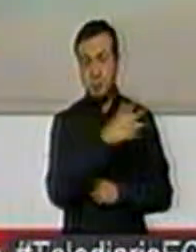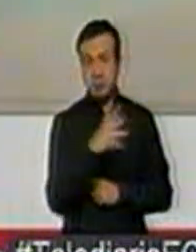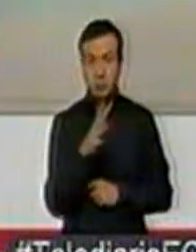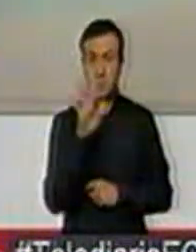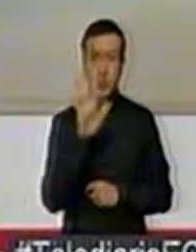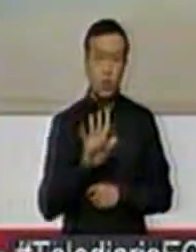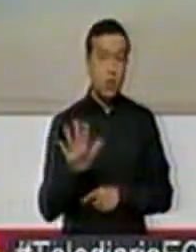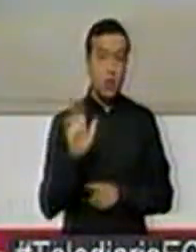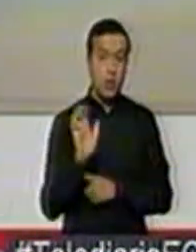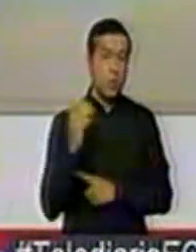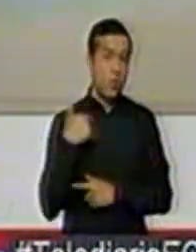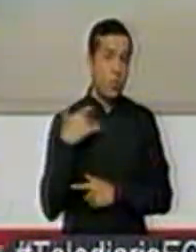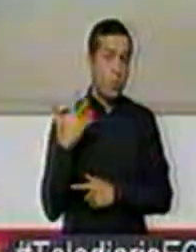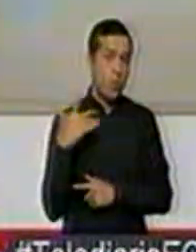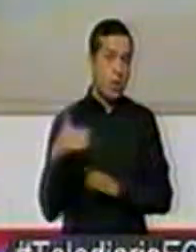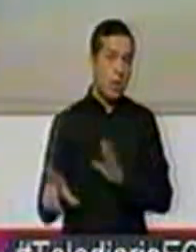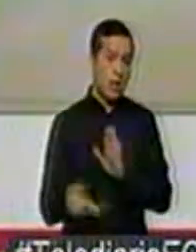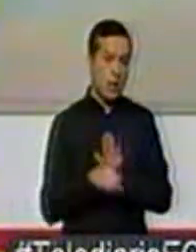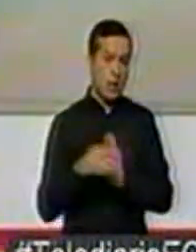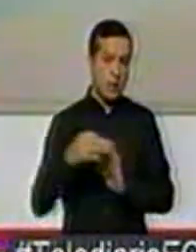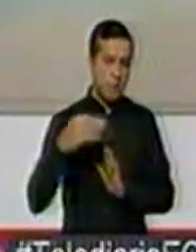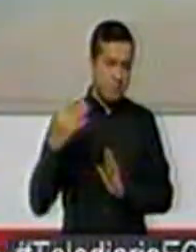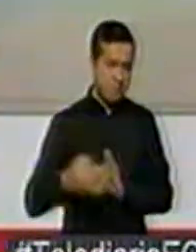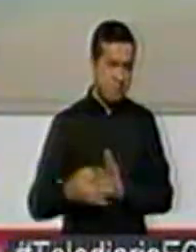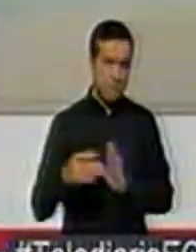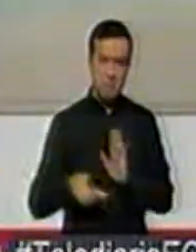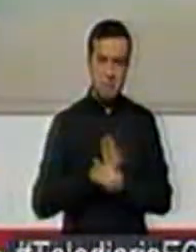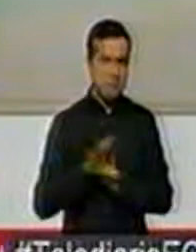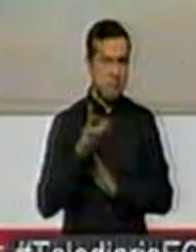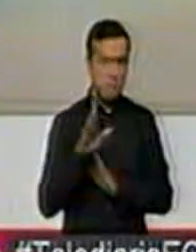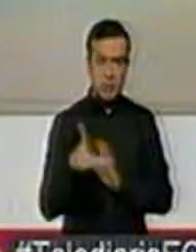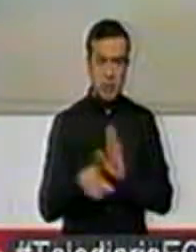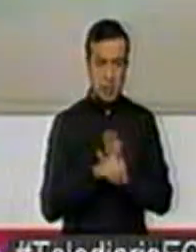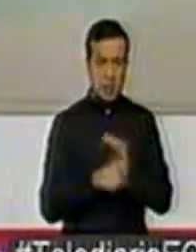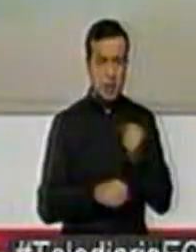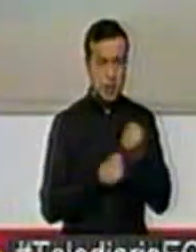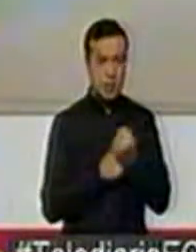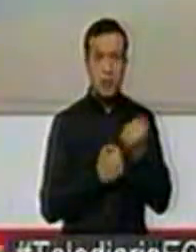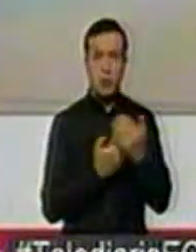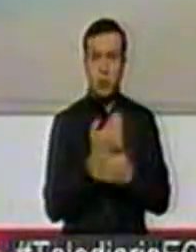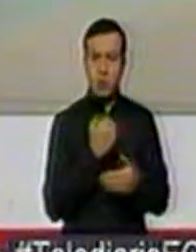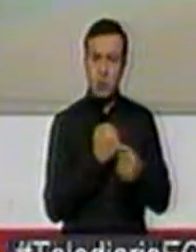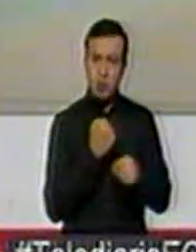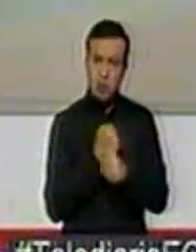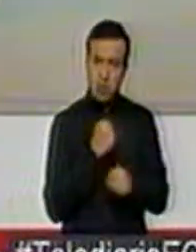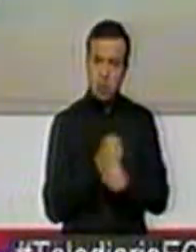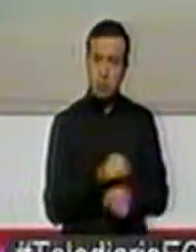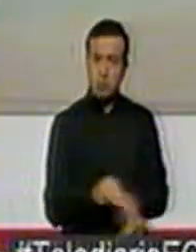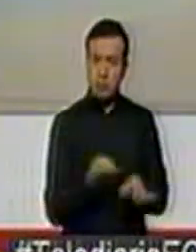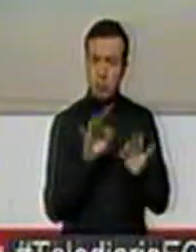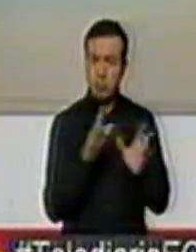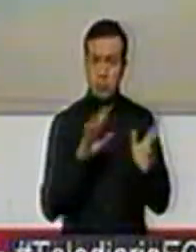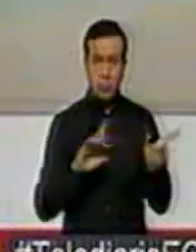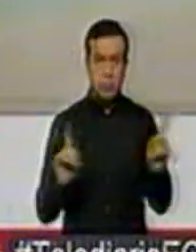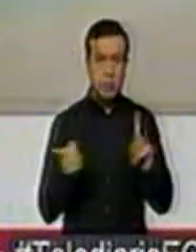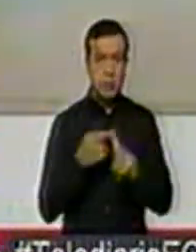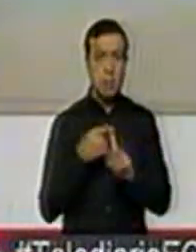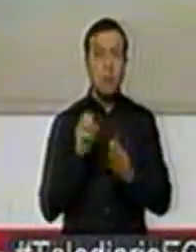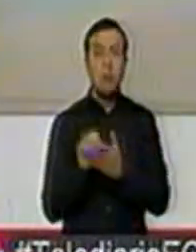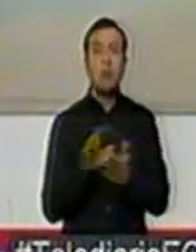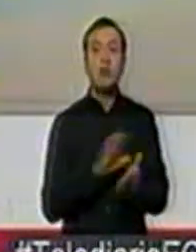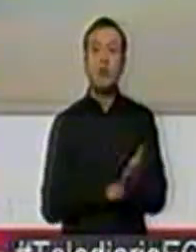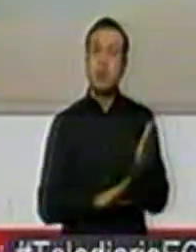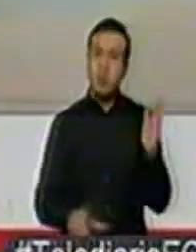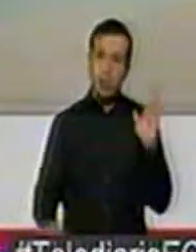ecuador no existe un marco jurídico no hay ninguna ley a favor del emprendimiento por lo tanto este primer proyecto de ley